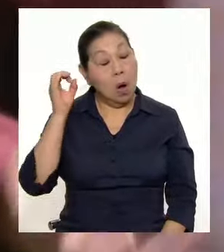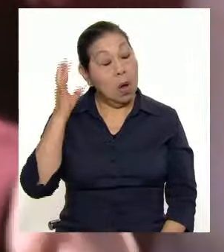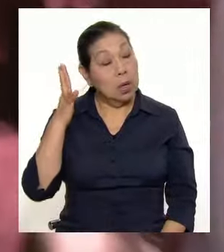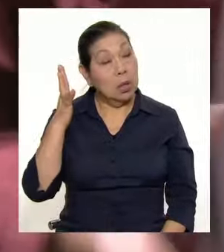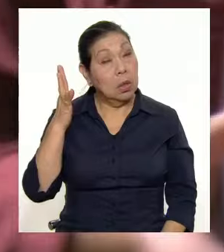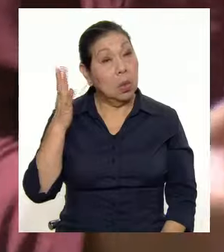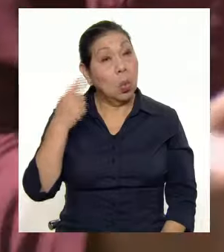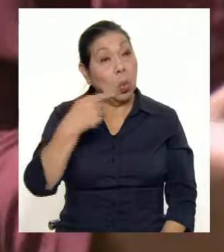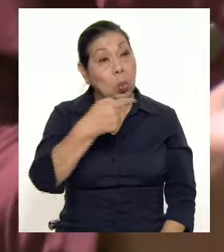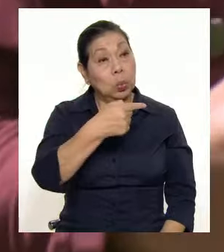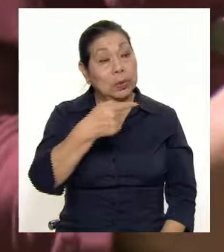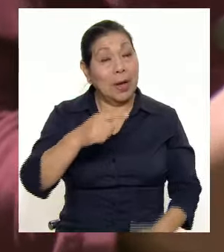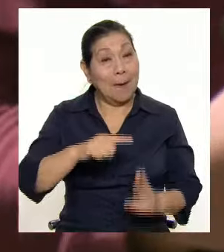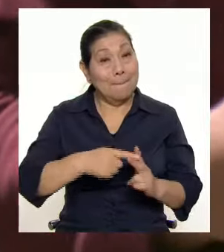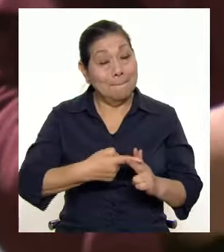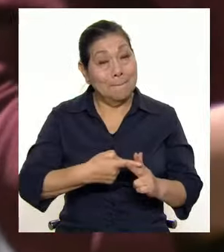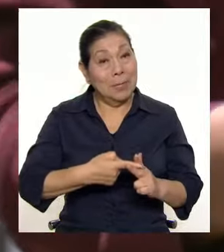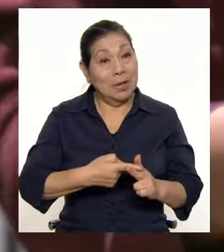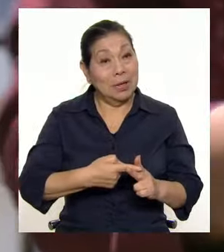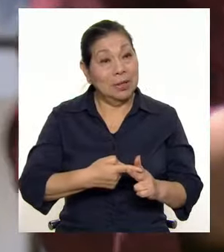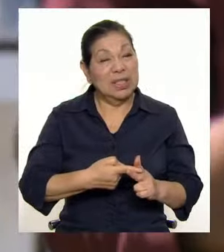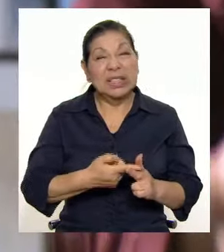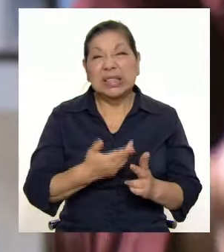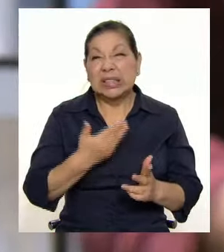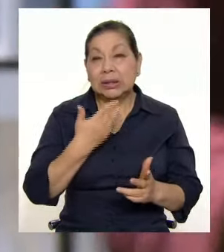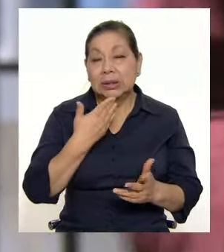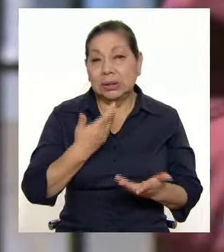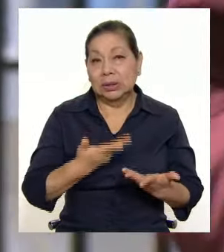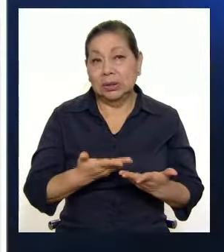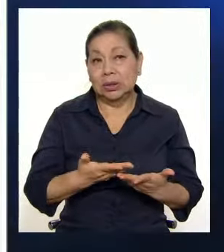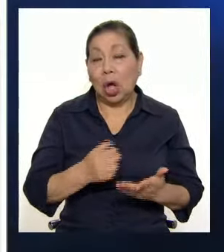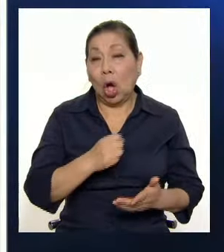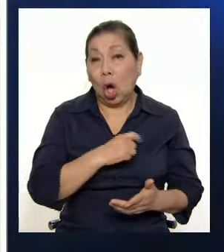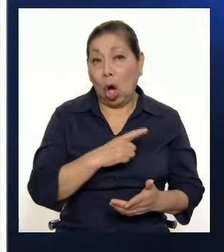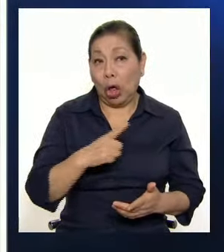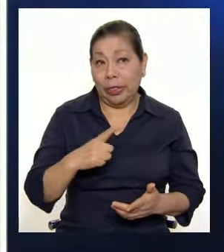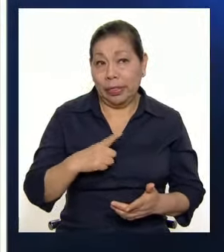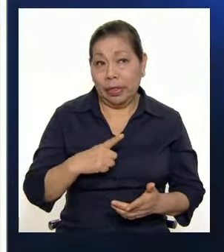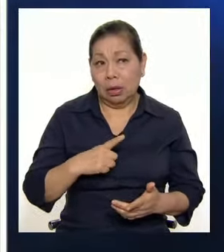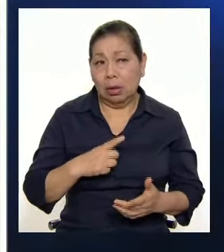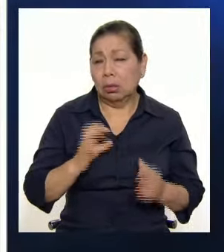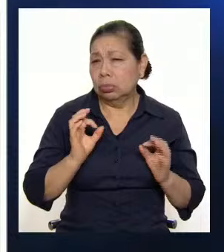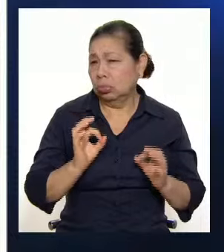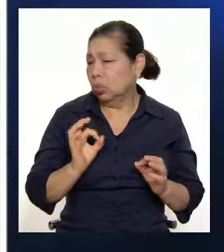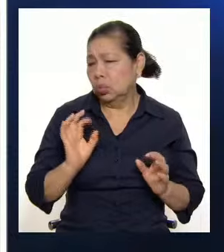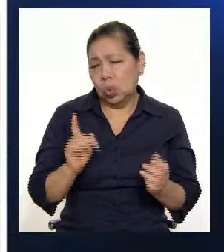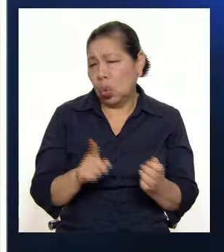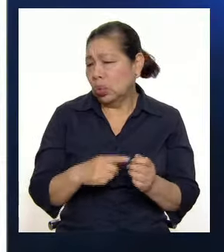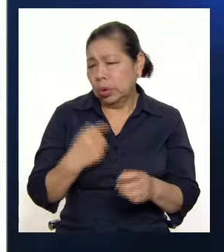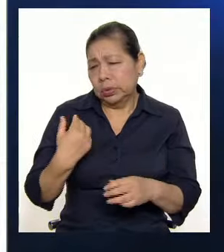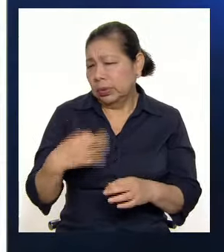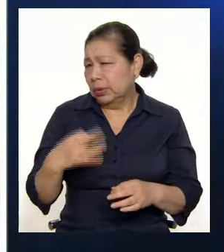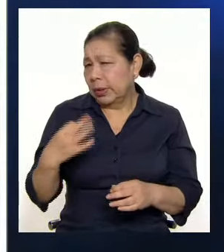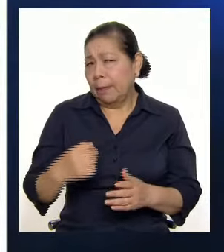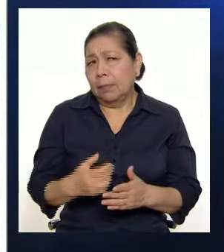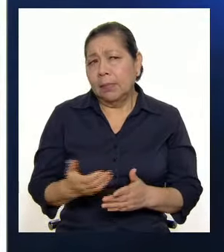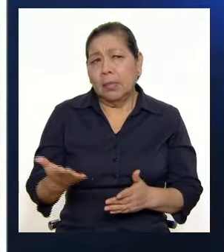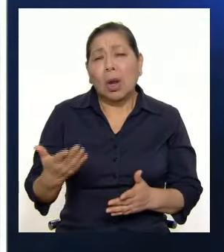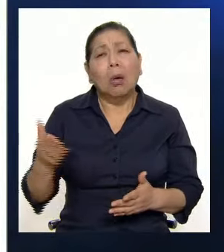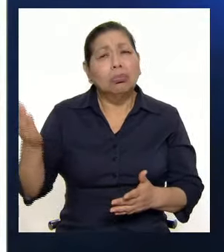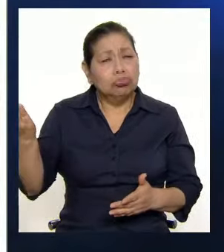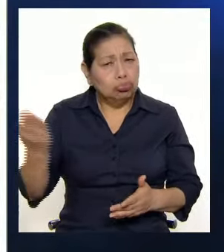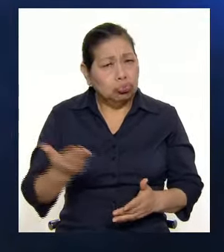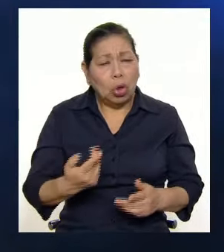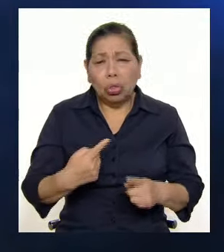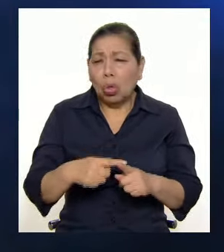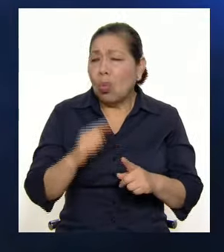inició hace una semana. Un empresario dedicado al rubro hotelero realizaba su jornada como de costumbre. Recibían